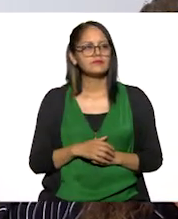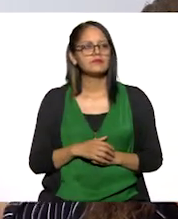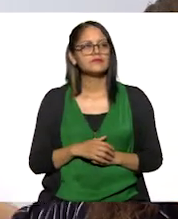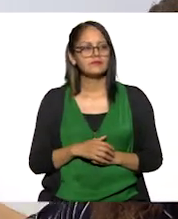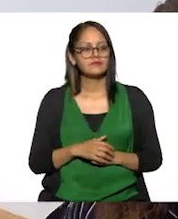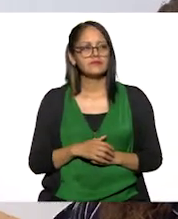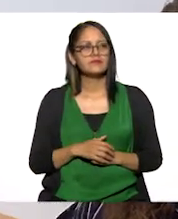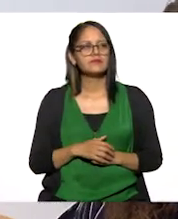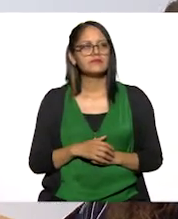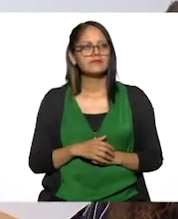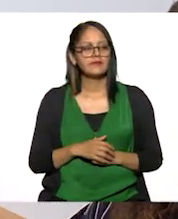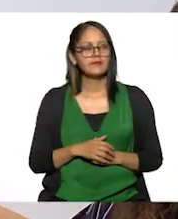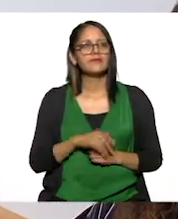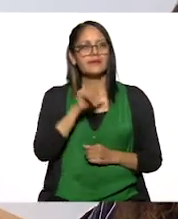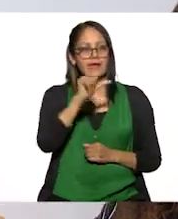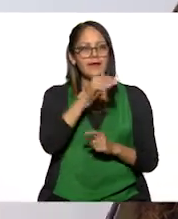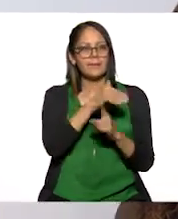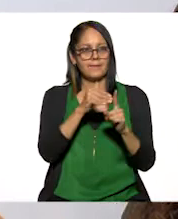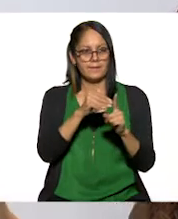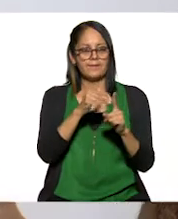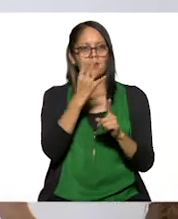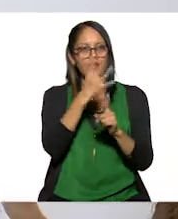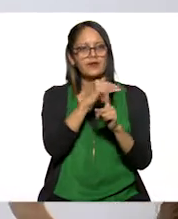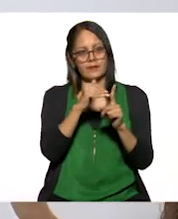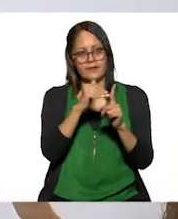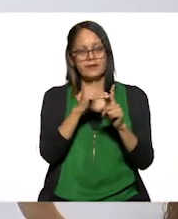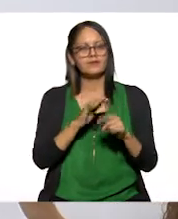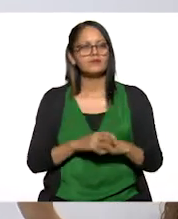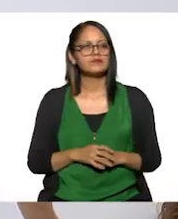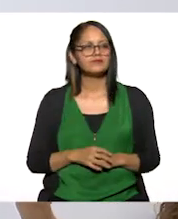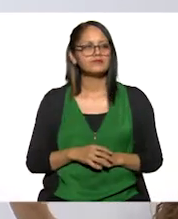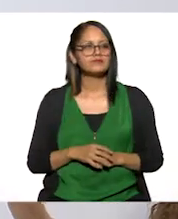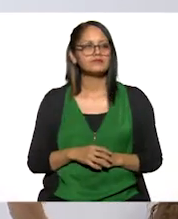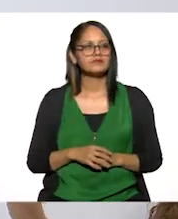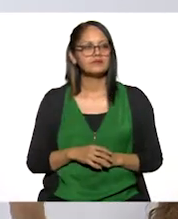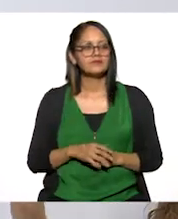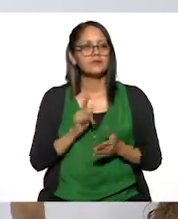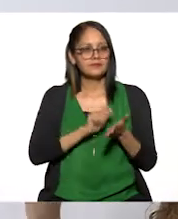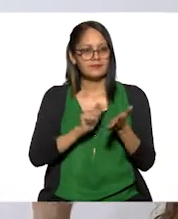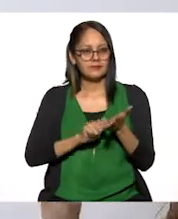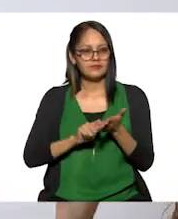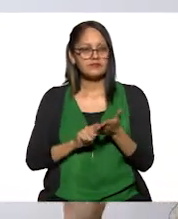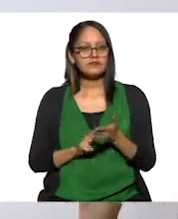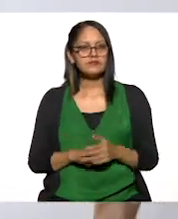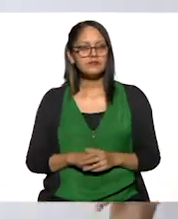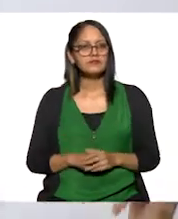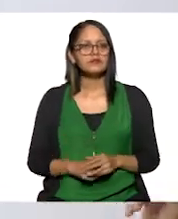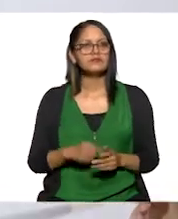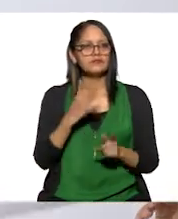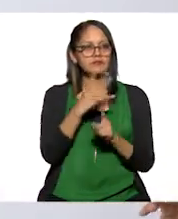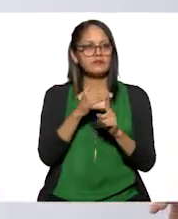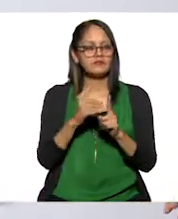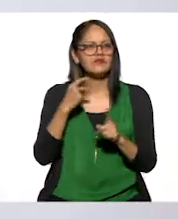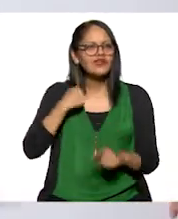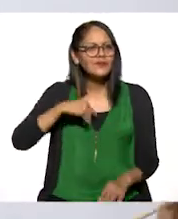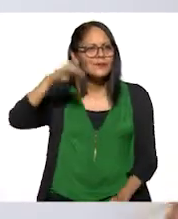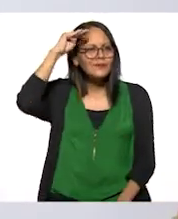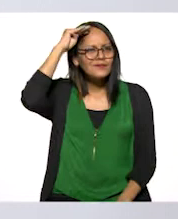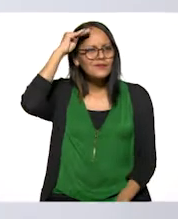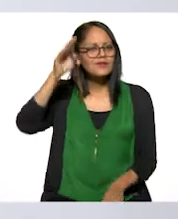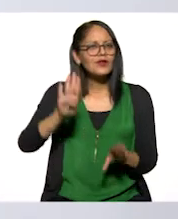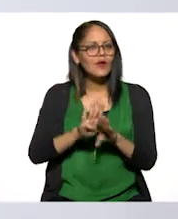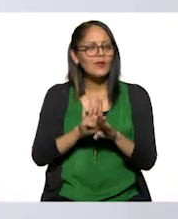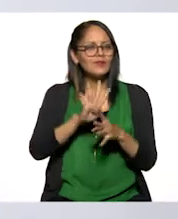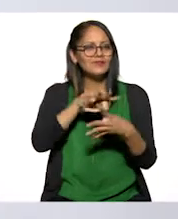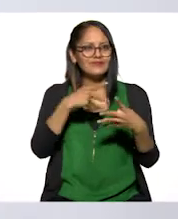media. 16:30, que son las 4 y media. Lo voy a anotar aquí. Sí, profe. Creo que maestro y yo estamos pensando en